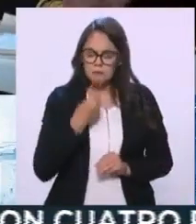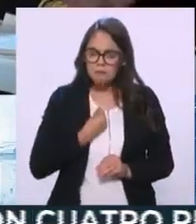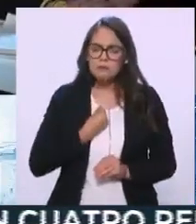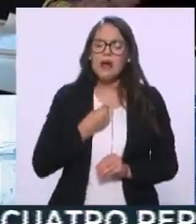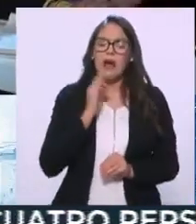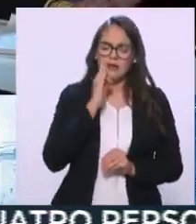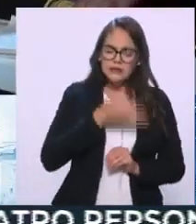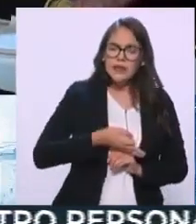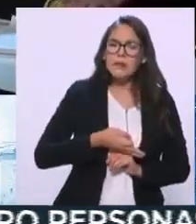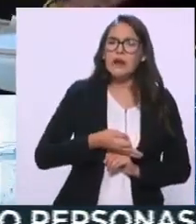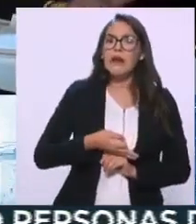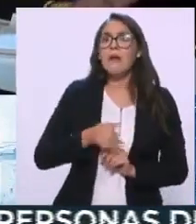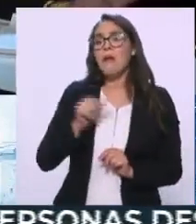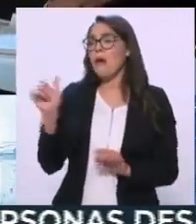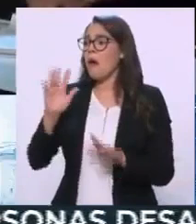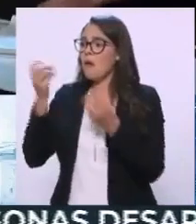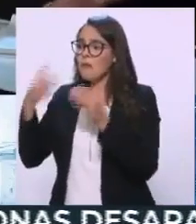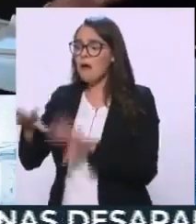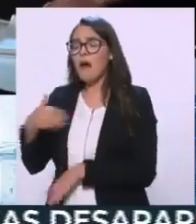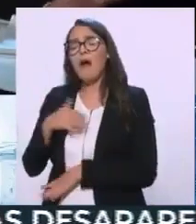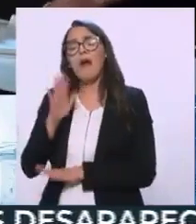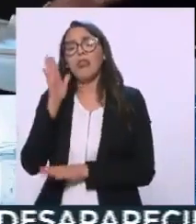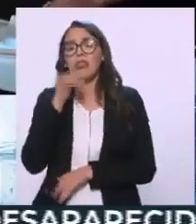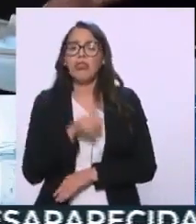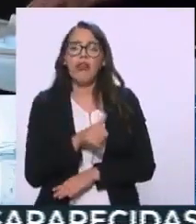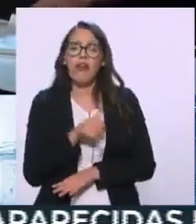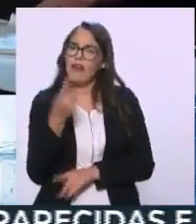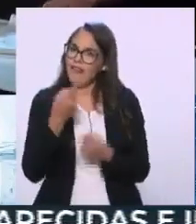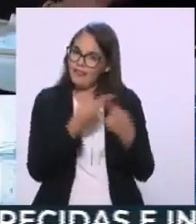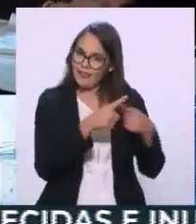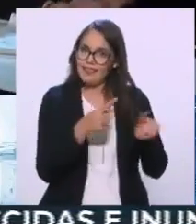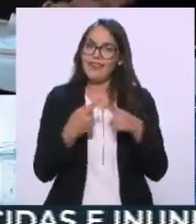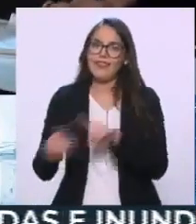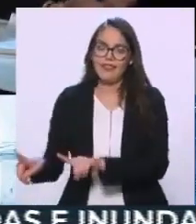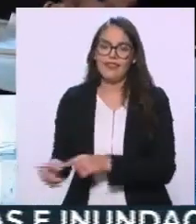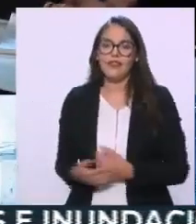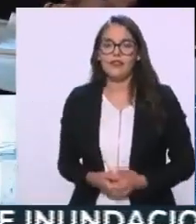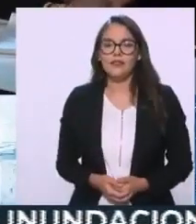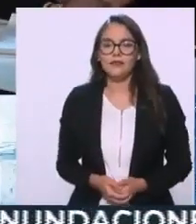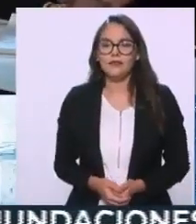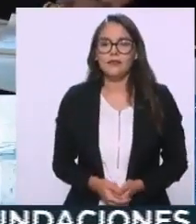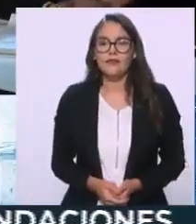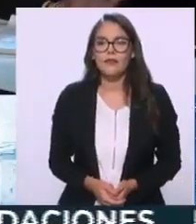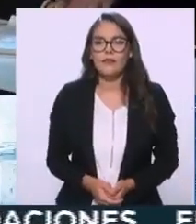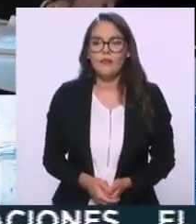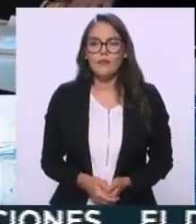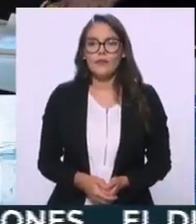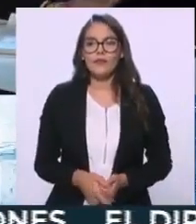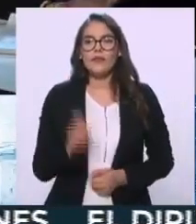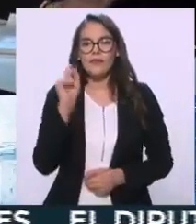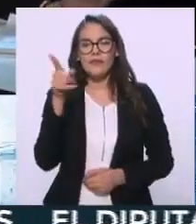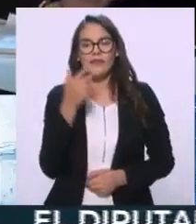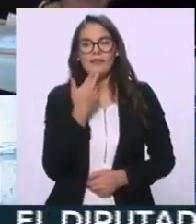otra. Justamente sobre esto que habla Juan y que acabas de responder, Jorge,